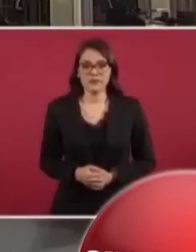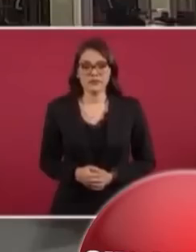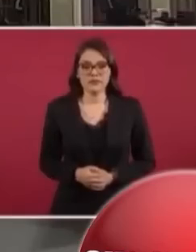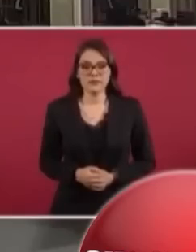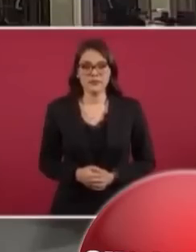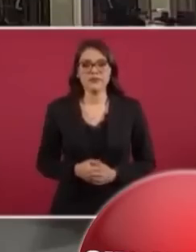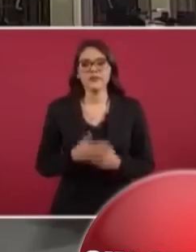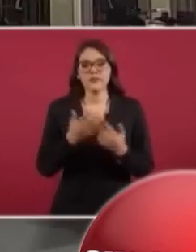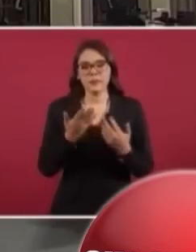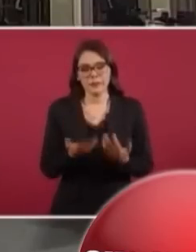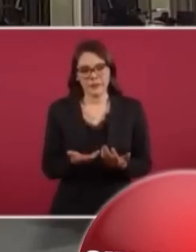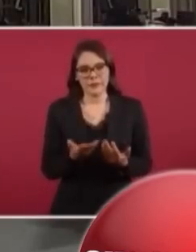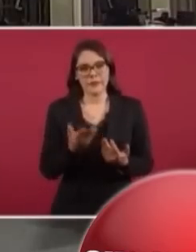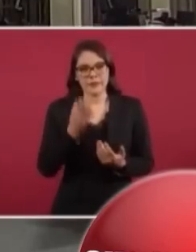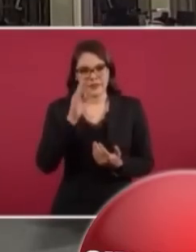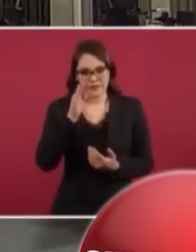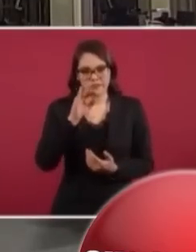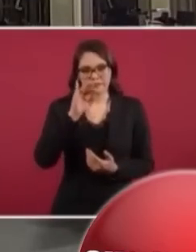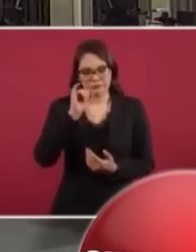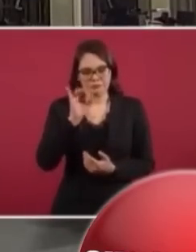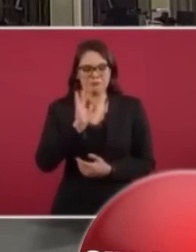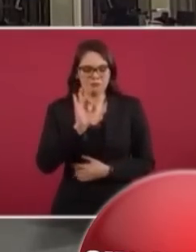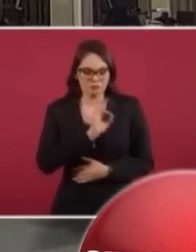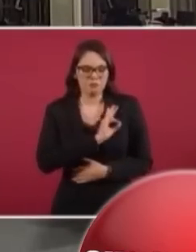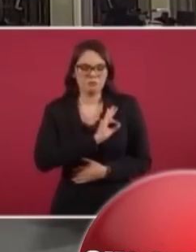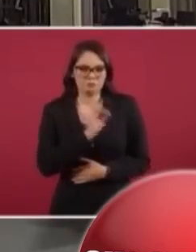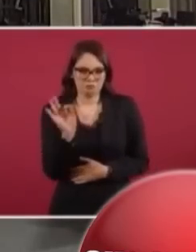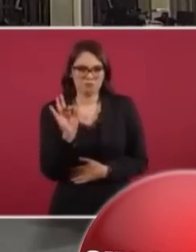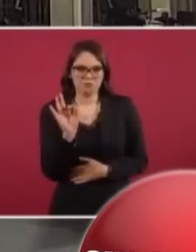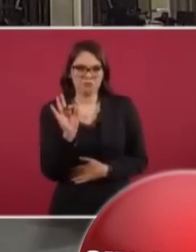Ah, bueno, sí, puede ser.